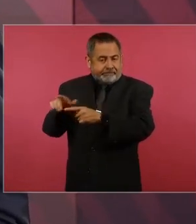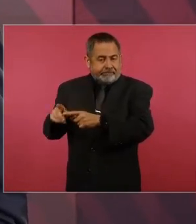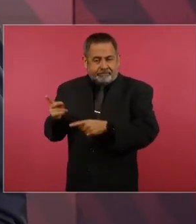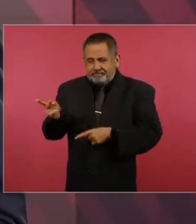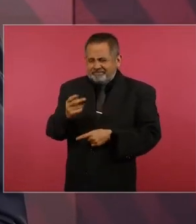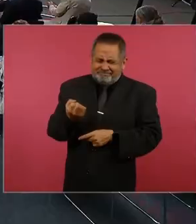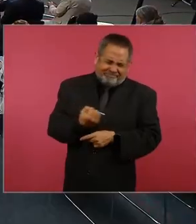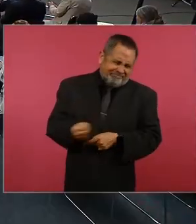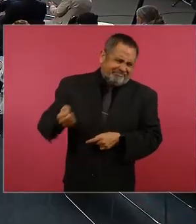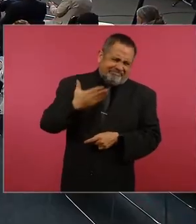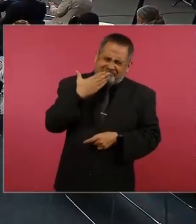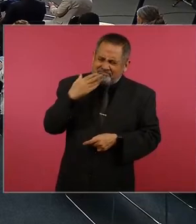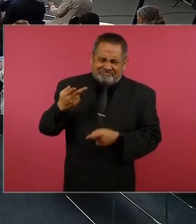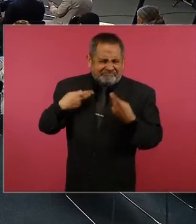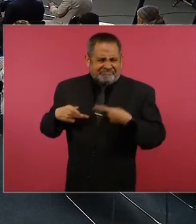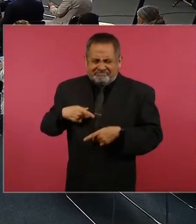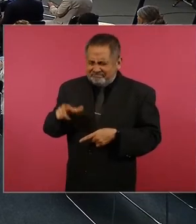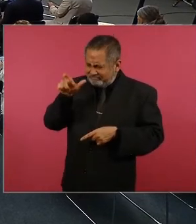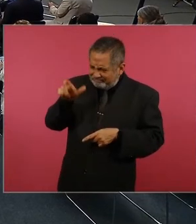extraordinario.